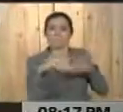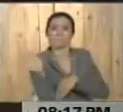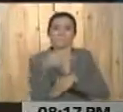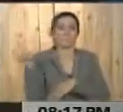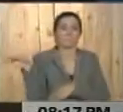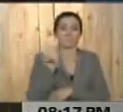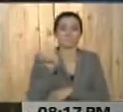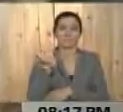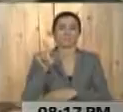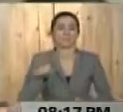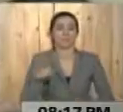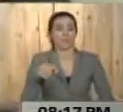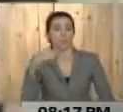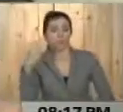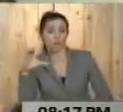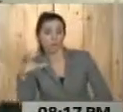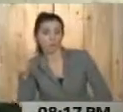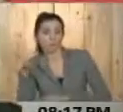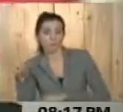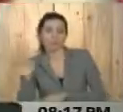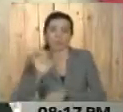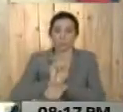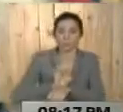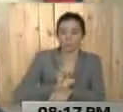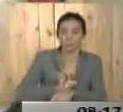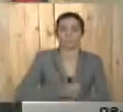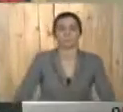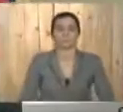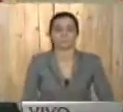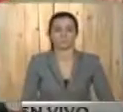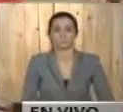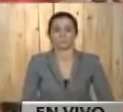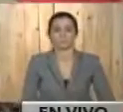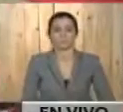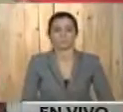de Colombia, Ecuador y Venezuela.